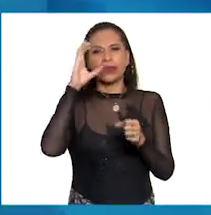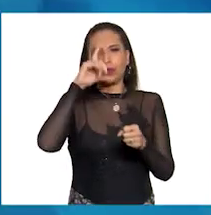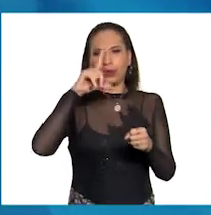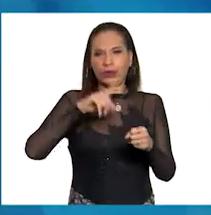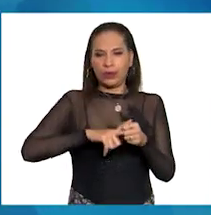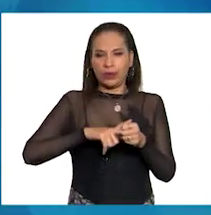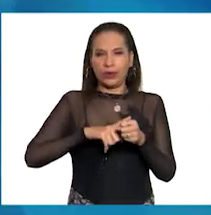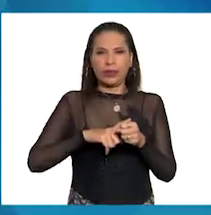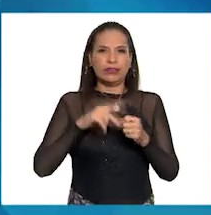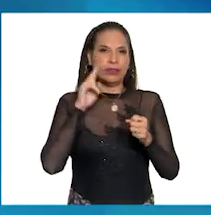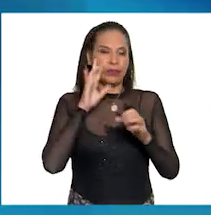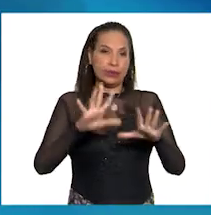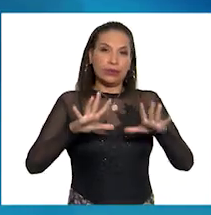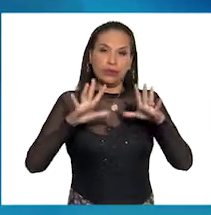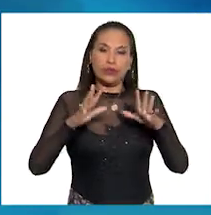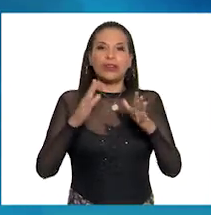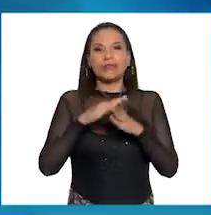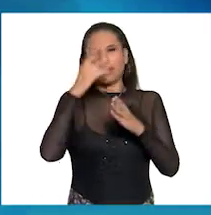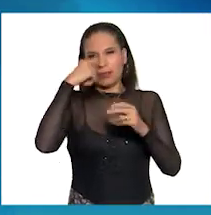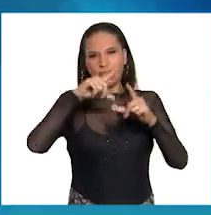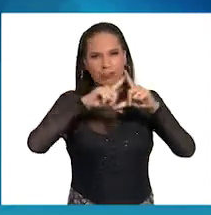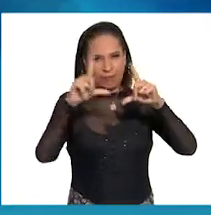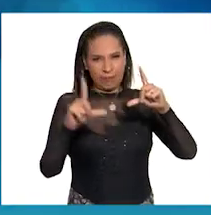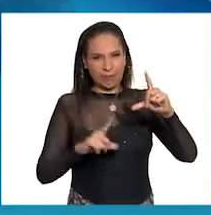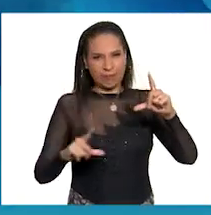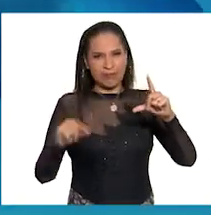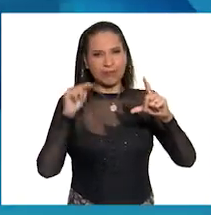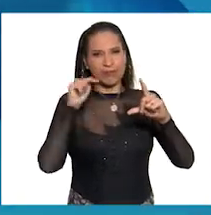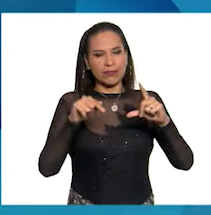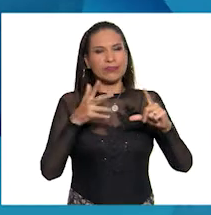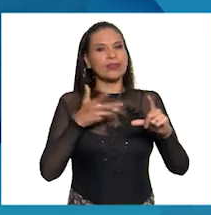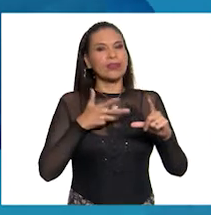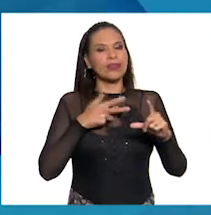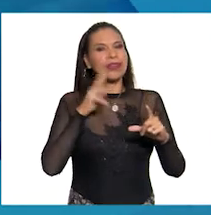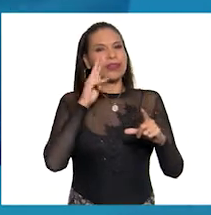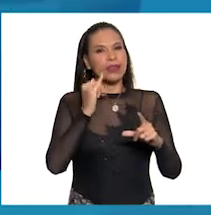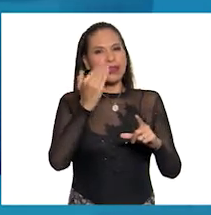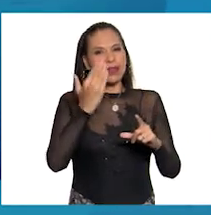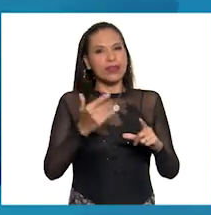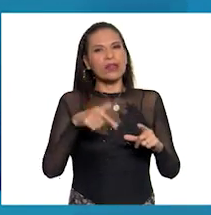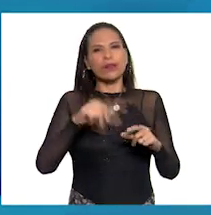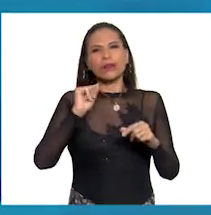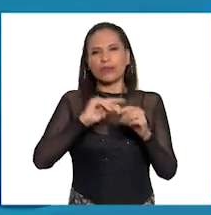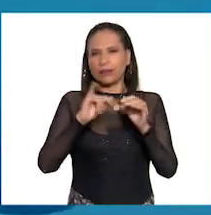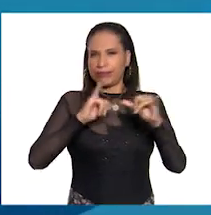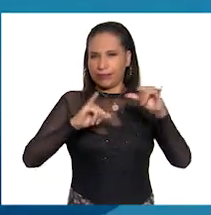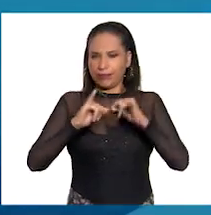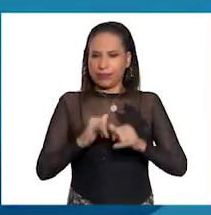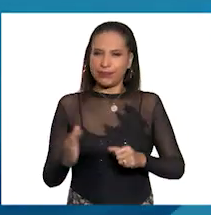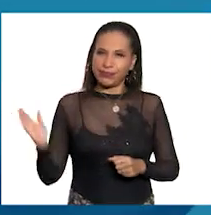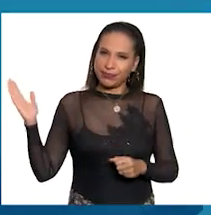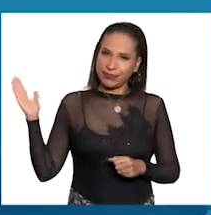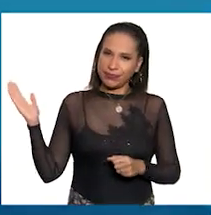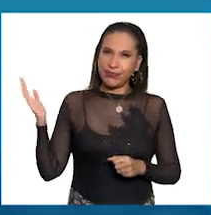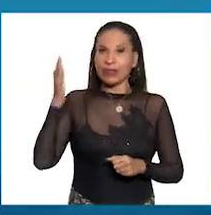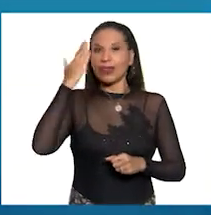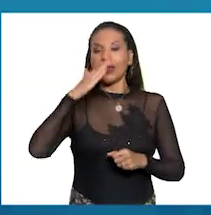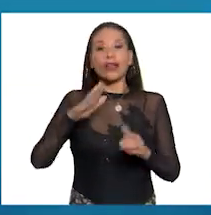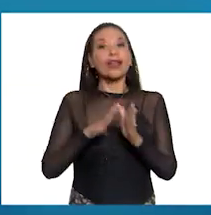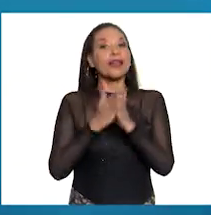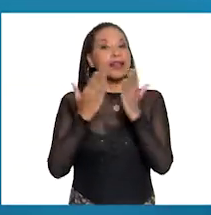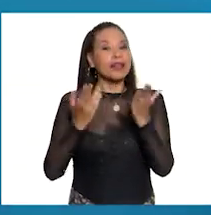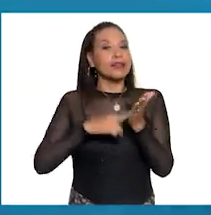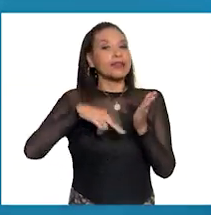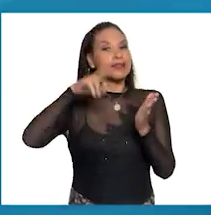culturales y su impacto en la construcción de nuestra identidad, hemos traído este mapa. Como sabemos, la literatura,